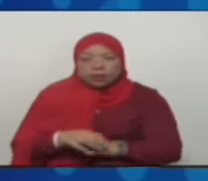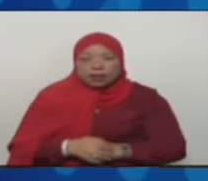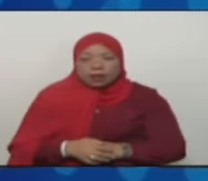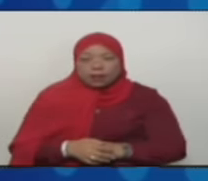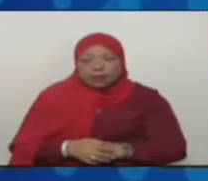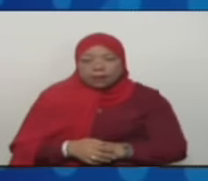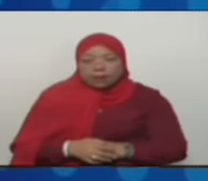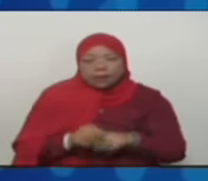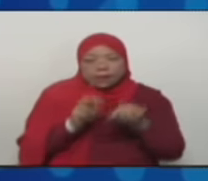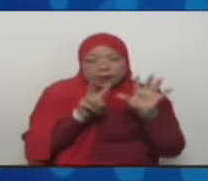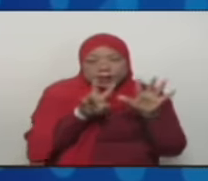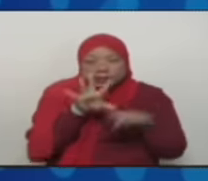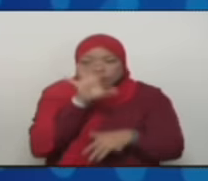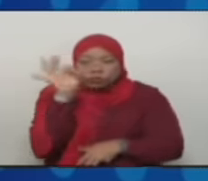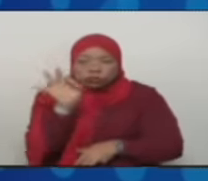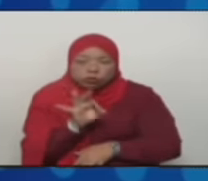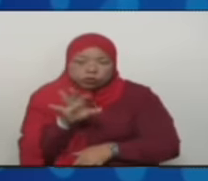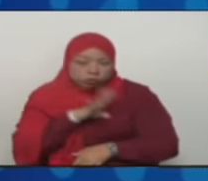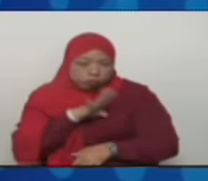el 65.